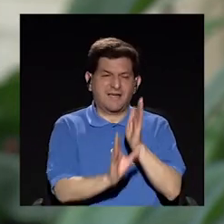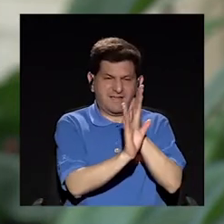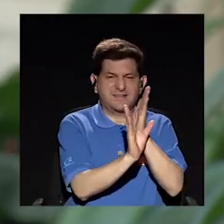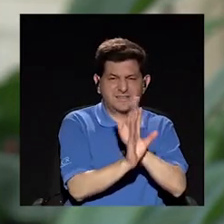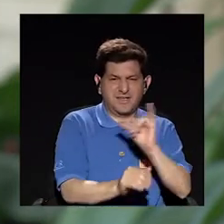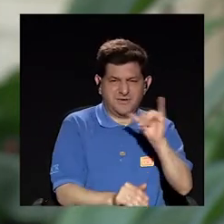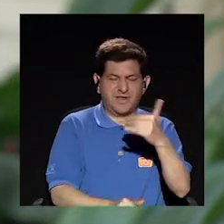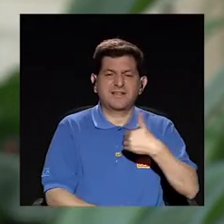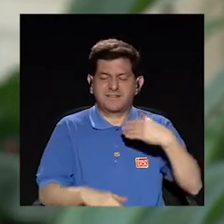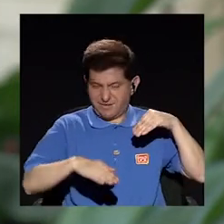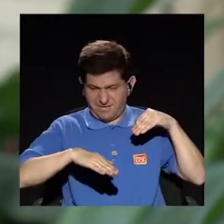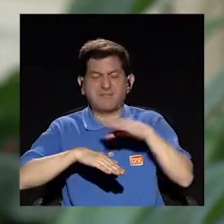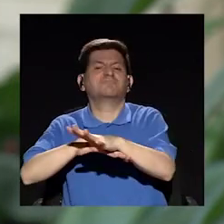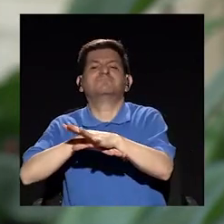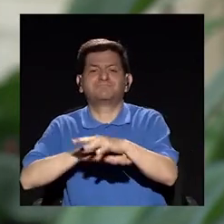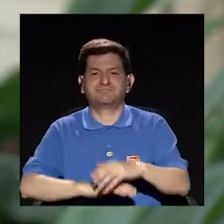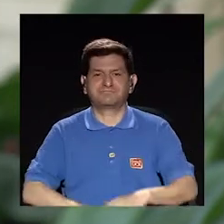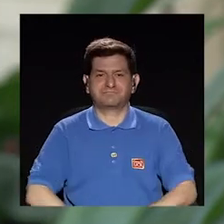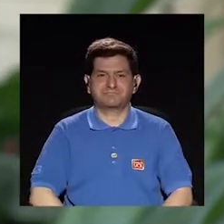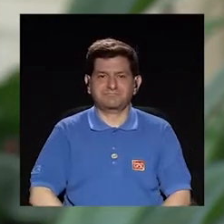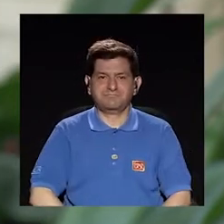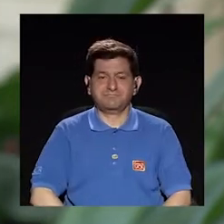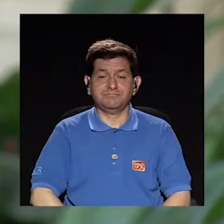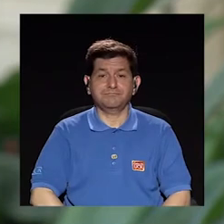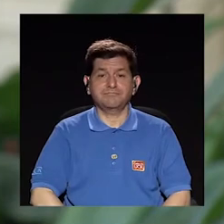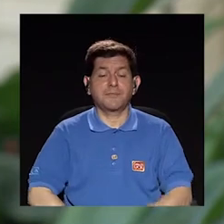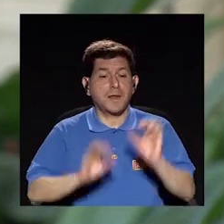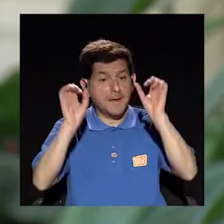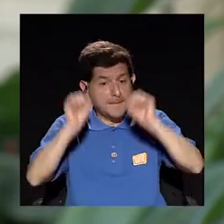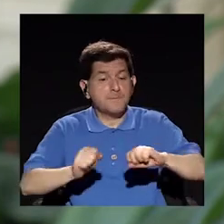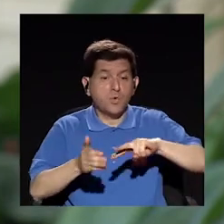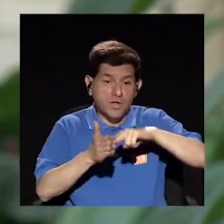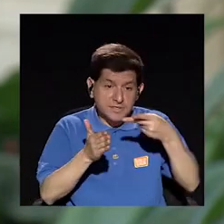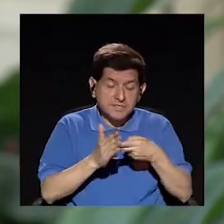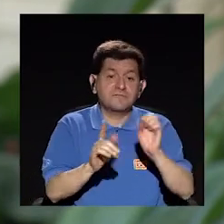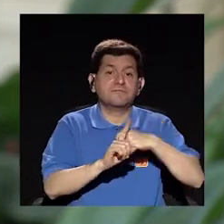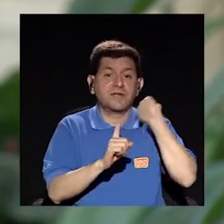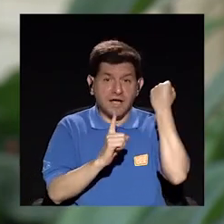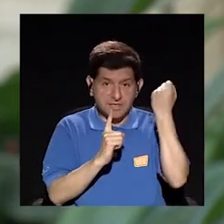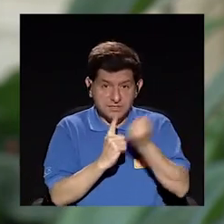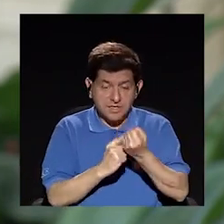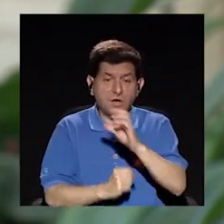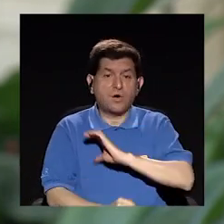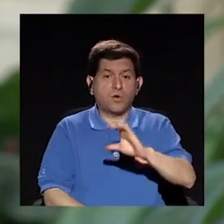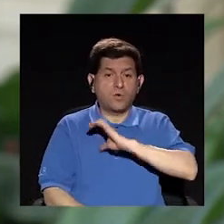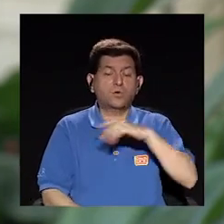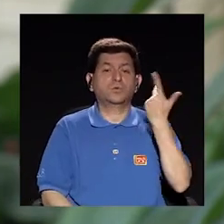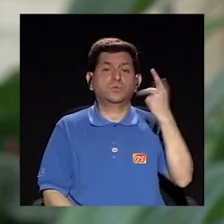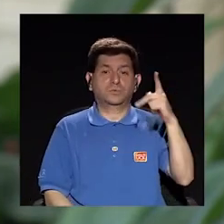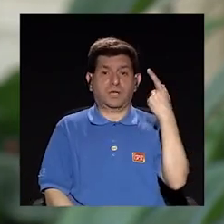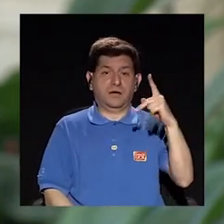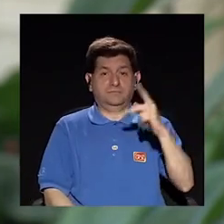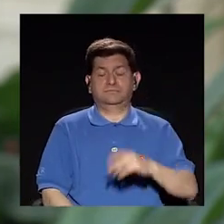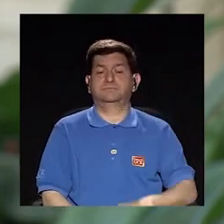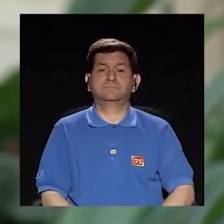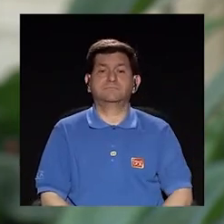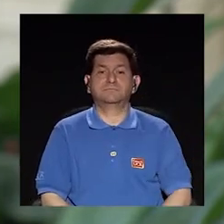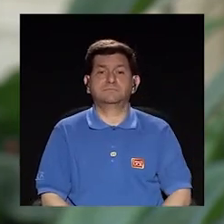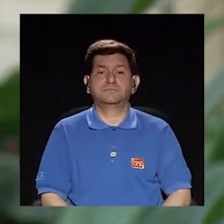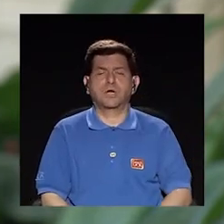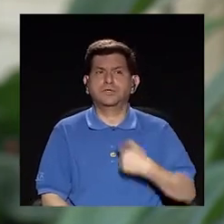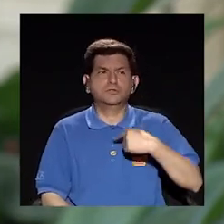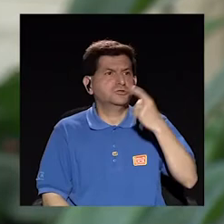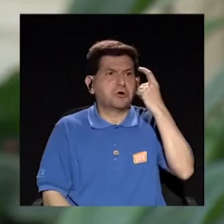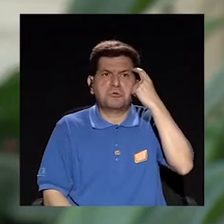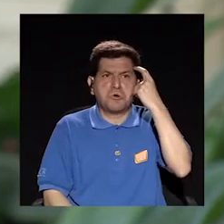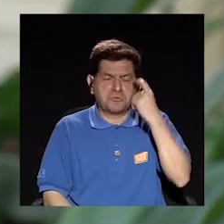psicológico también va a tener sus efectos, que los puede poner en situaciones o comportamientos de mayor riesgo, ¿verdad?